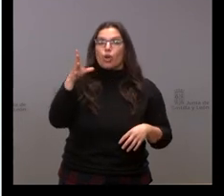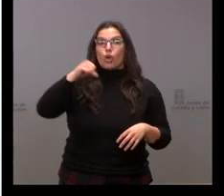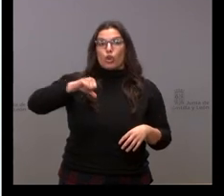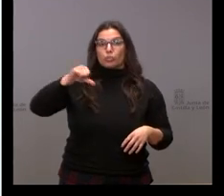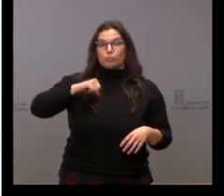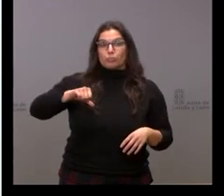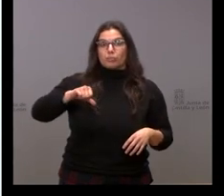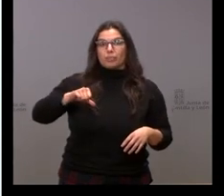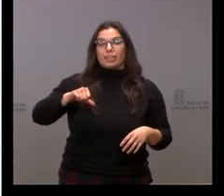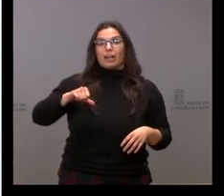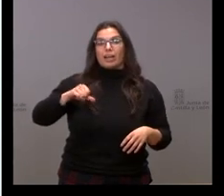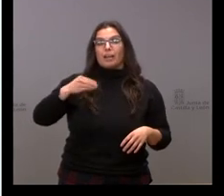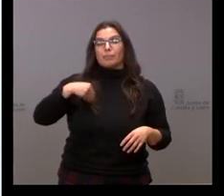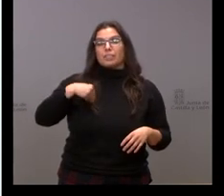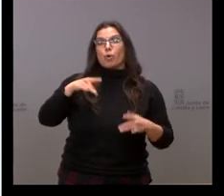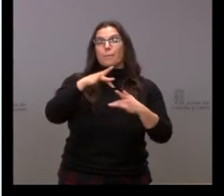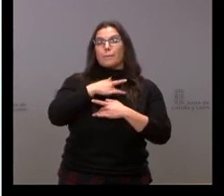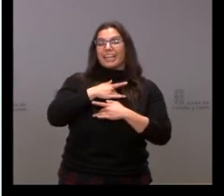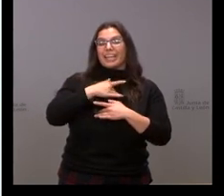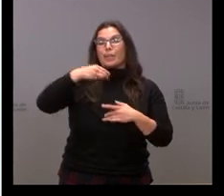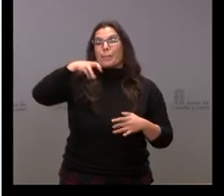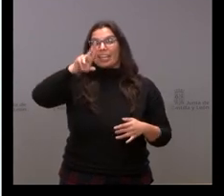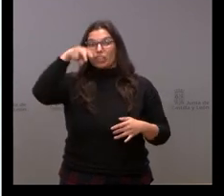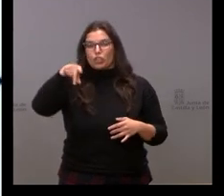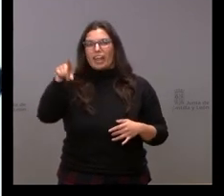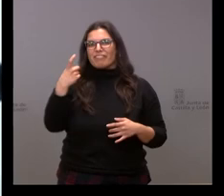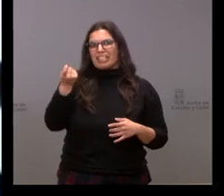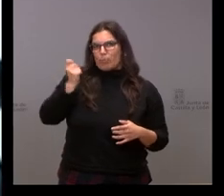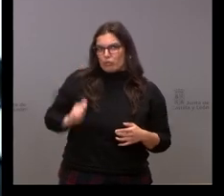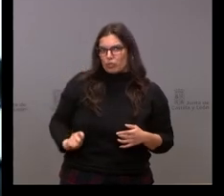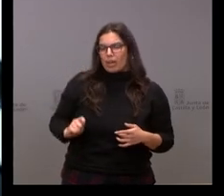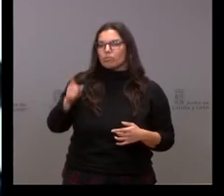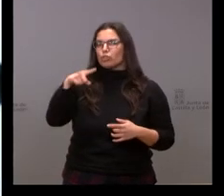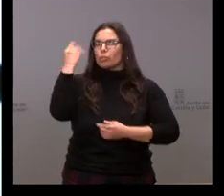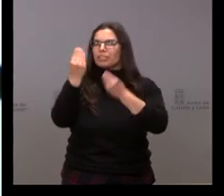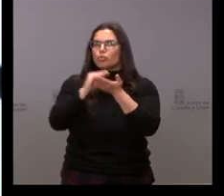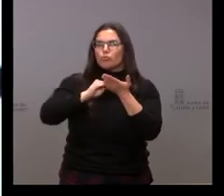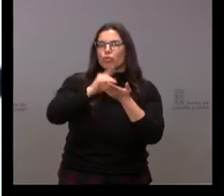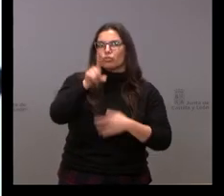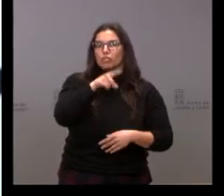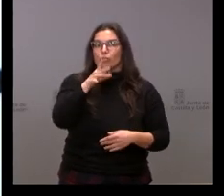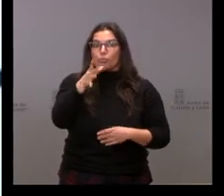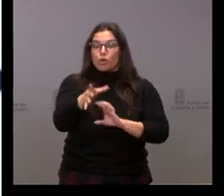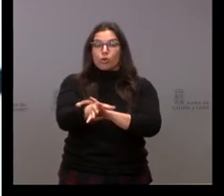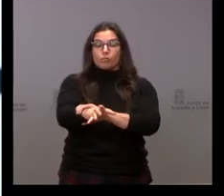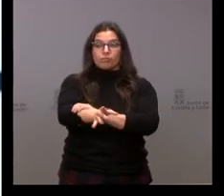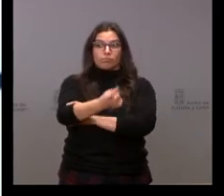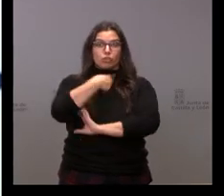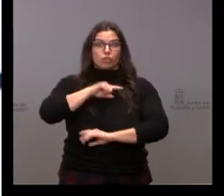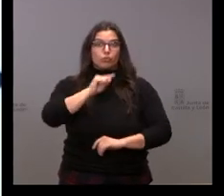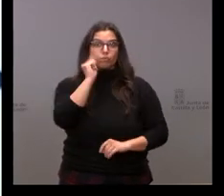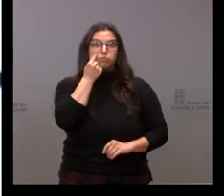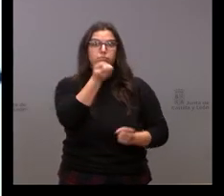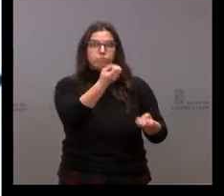virgen del mirón no sé si se han planteado tiene adoptar alguna solución al respecto porque es que nos llega la información de que se